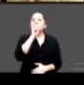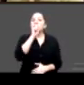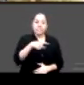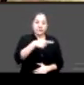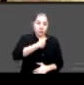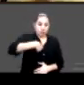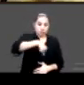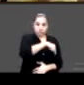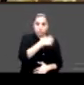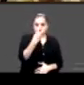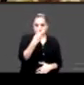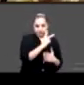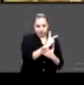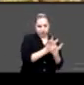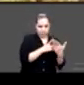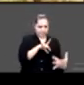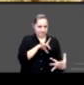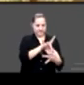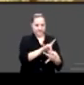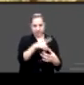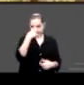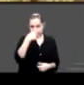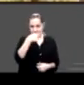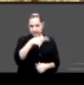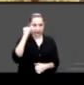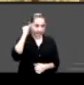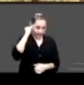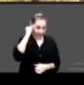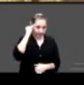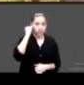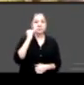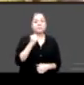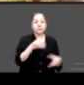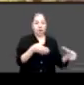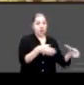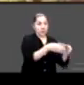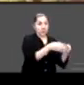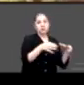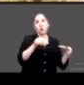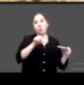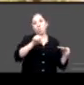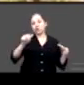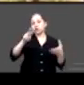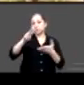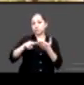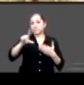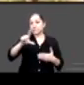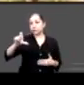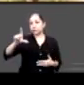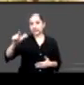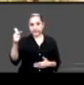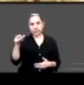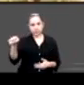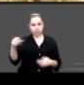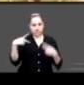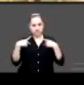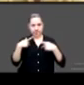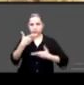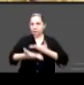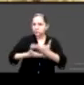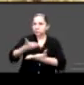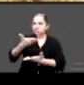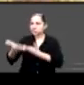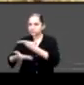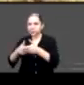en localidades indígenas, a la par de estos 2,777 servicios que están activos. Muy